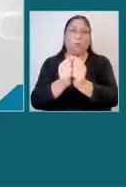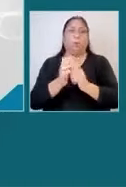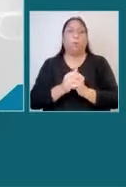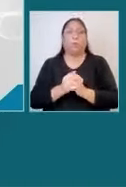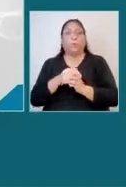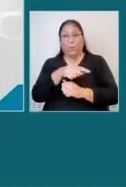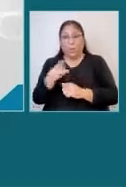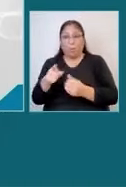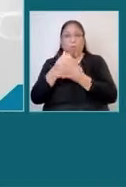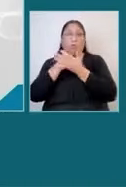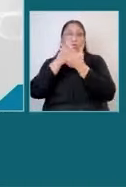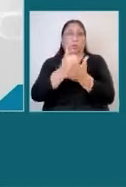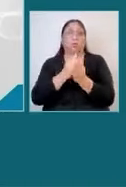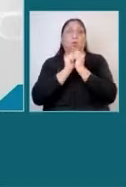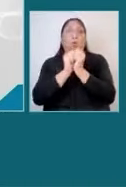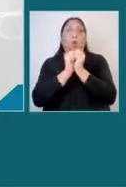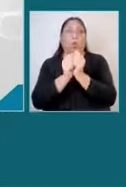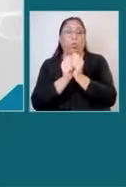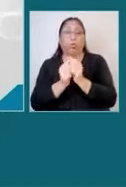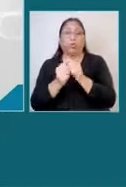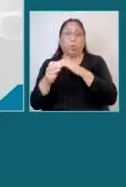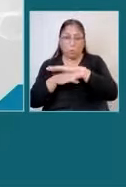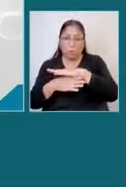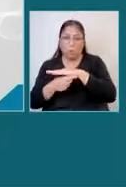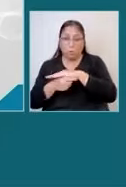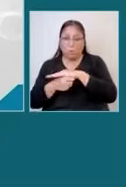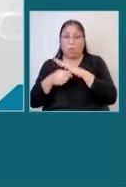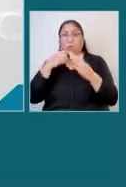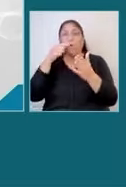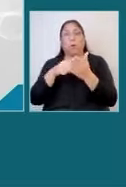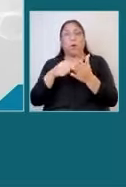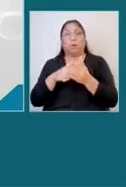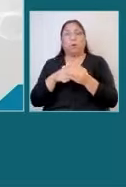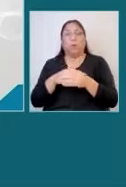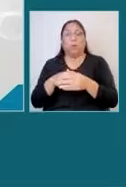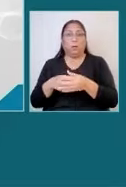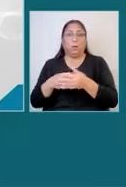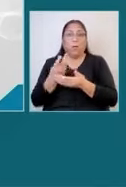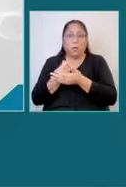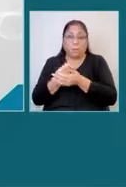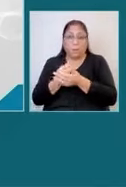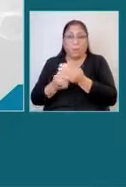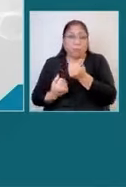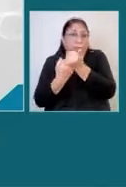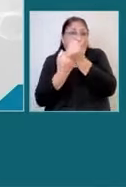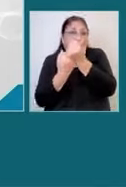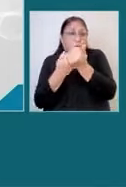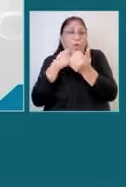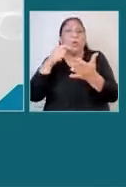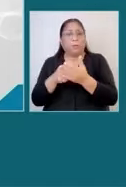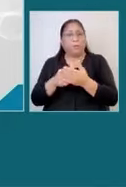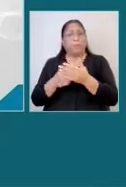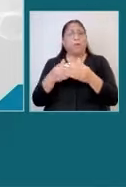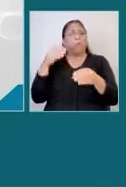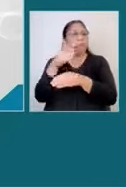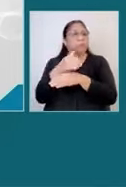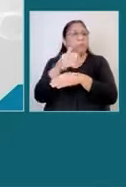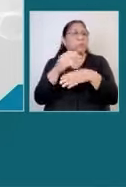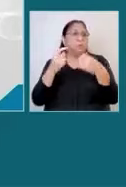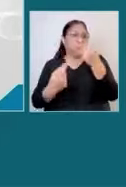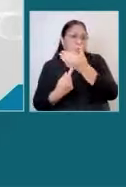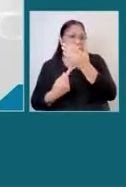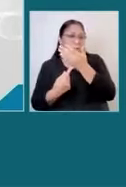que los ayude junto con el fondo, ¿no? Es decir, el capital semilla, pero también la asistencia técnica para